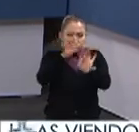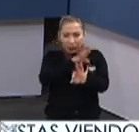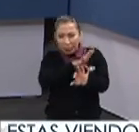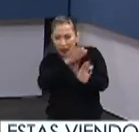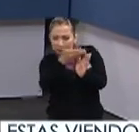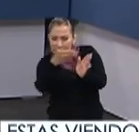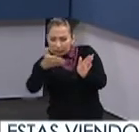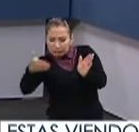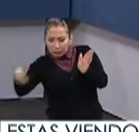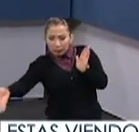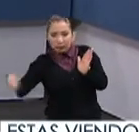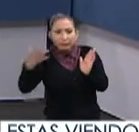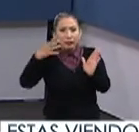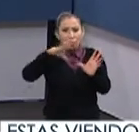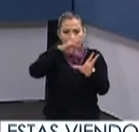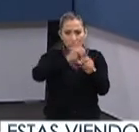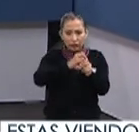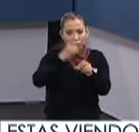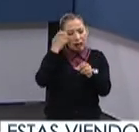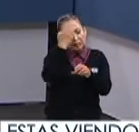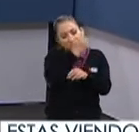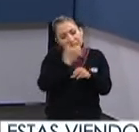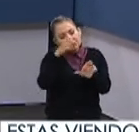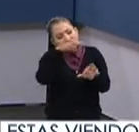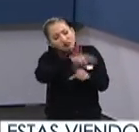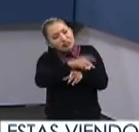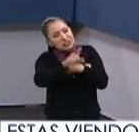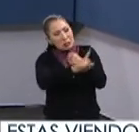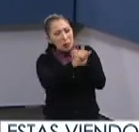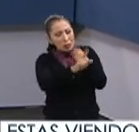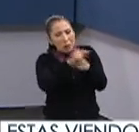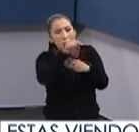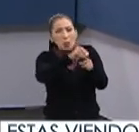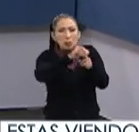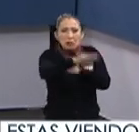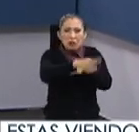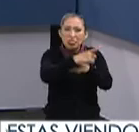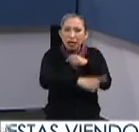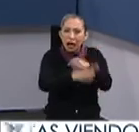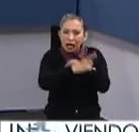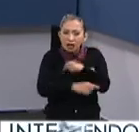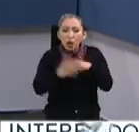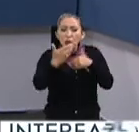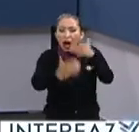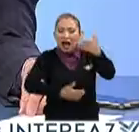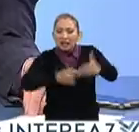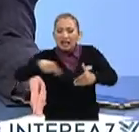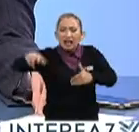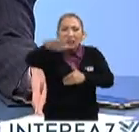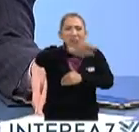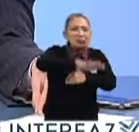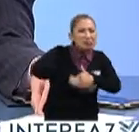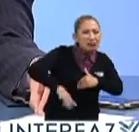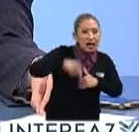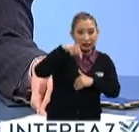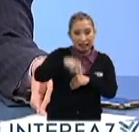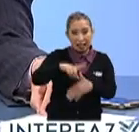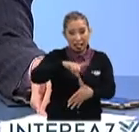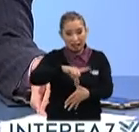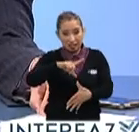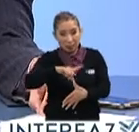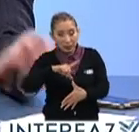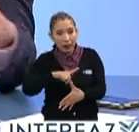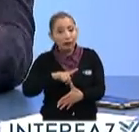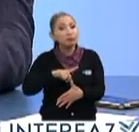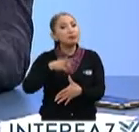general, una radiografía general de este problema, cómo está impactando, cómo se está desarrollando en nuestra sociedad